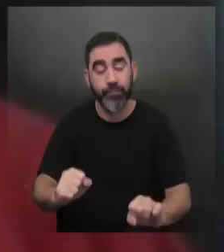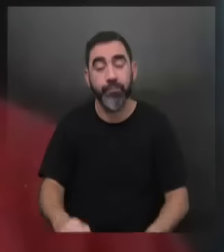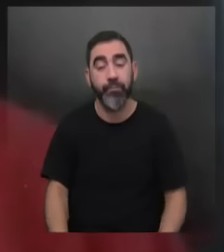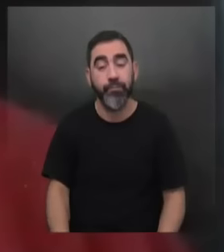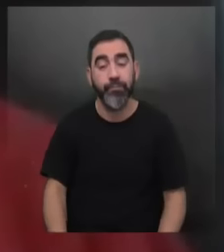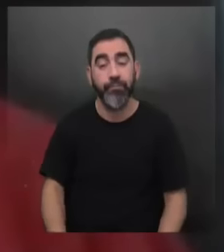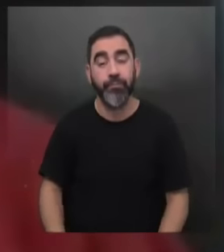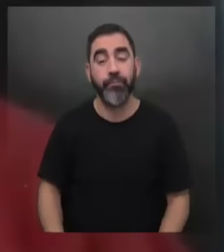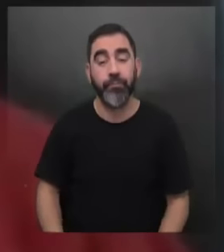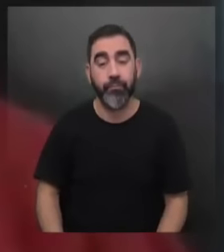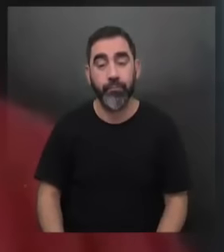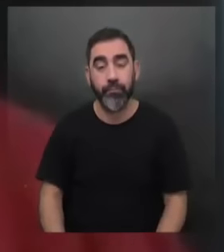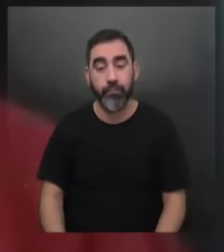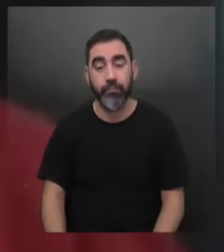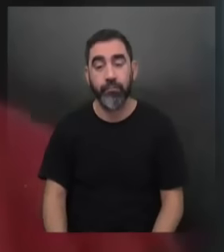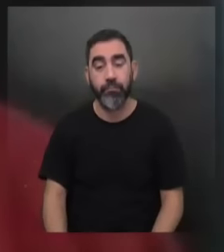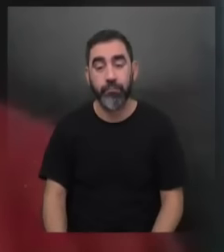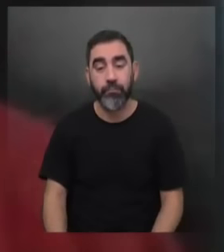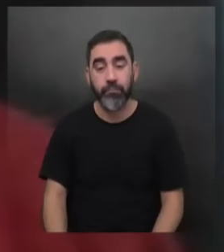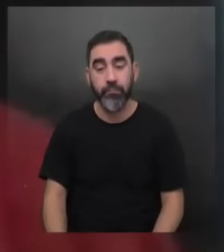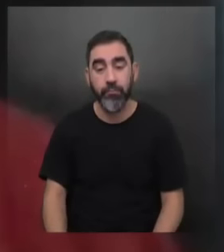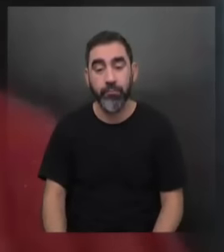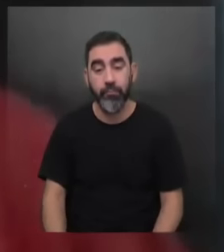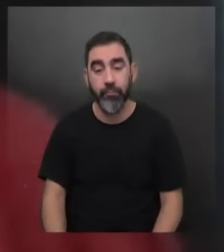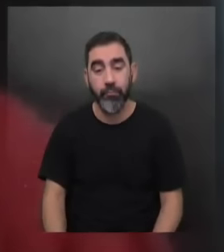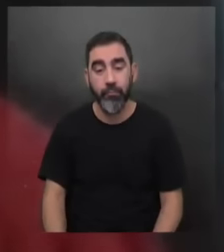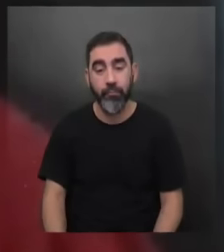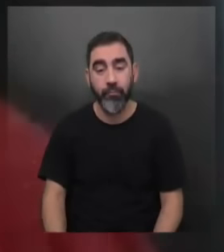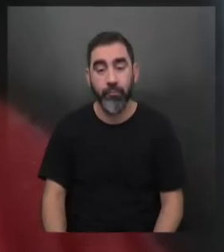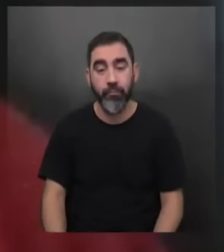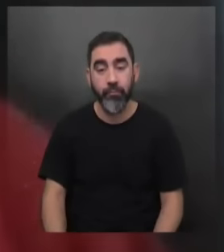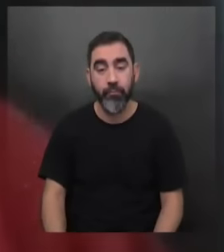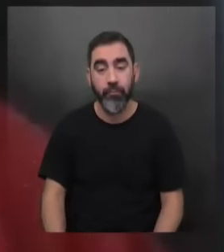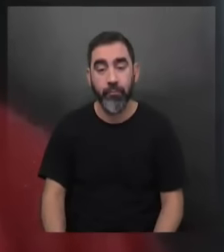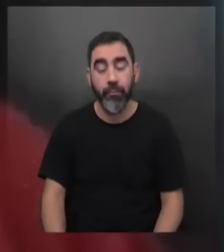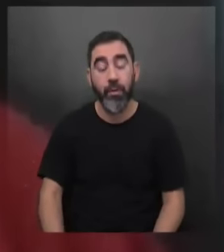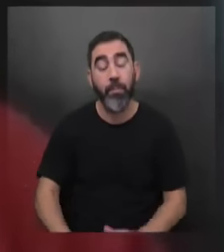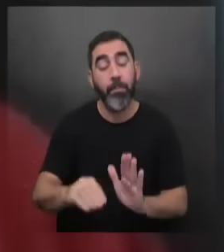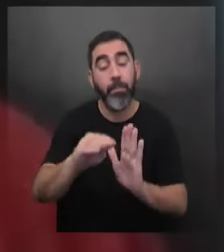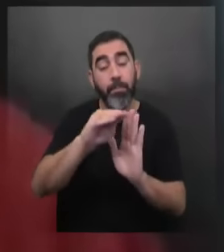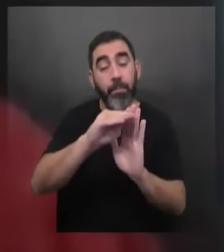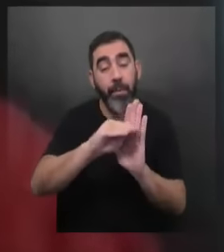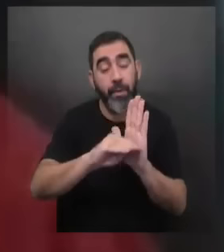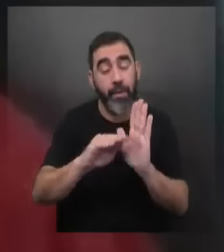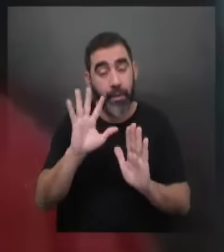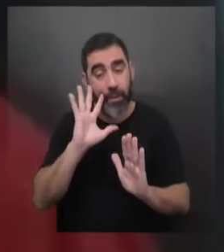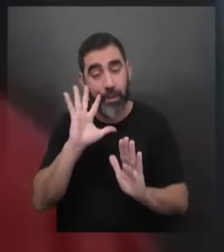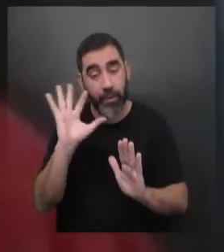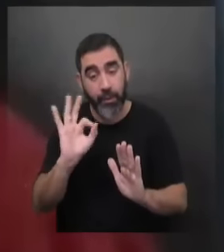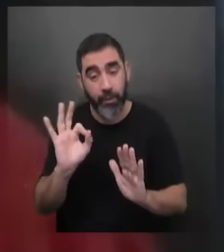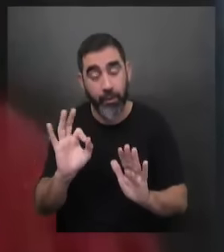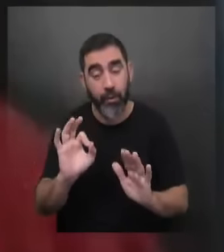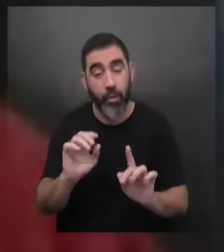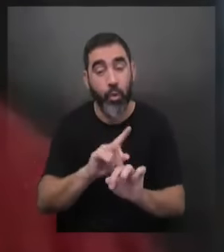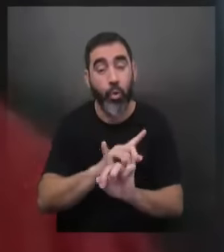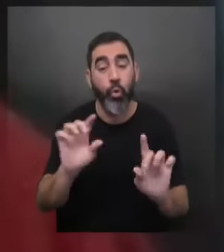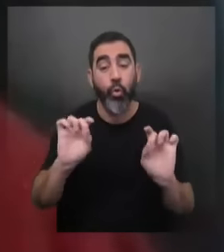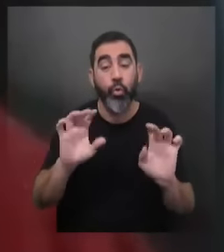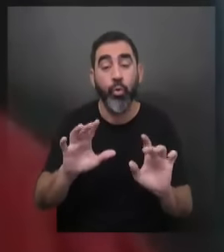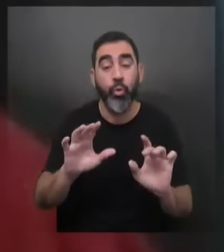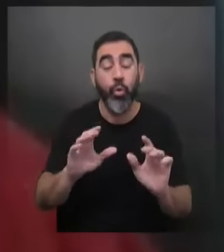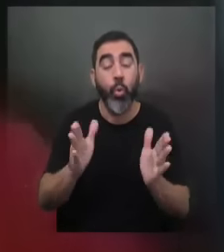este digamos en cuanto a llevar adelante eh medidas cautelares no así digamos solamente